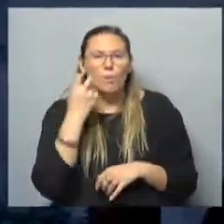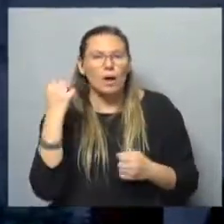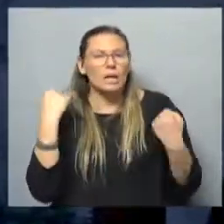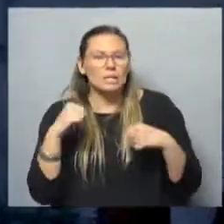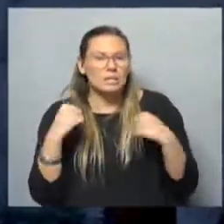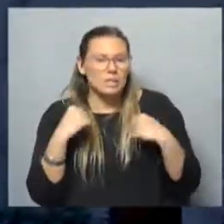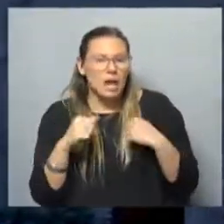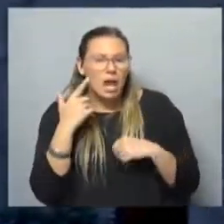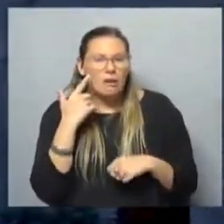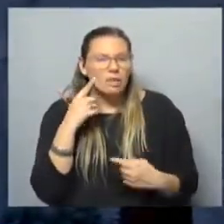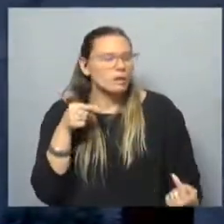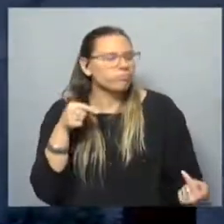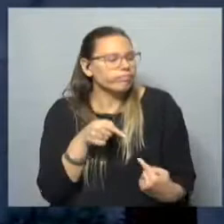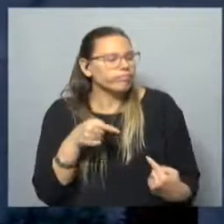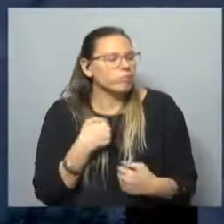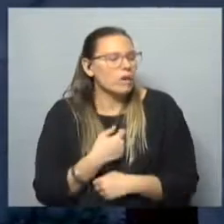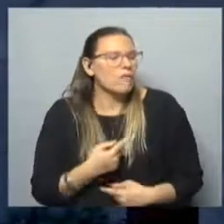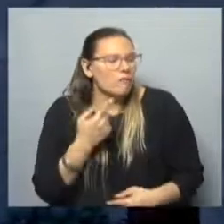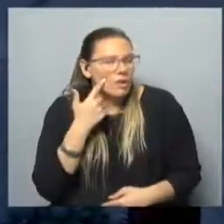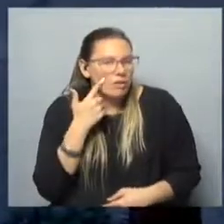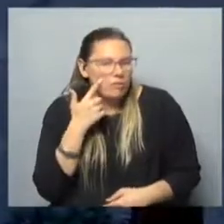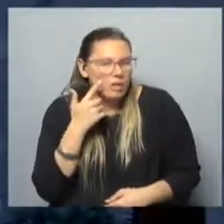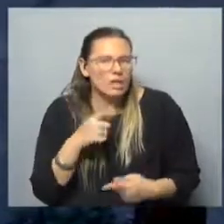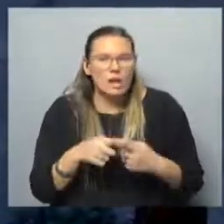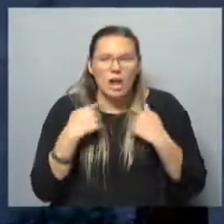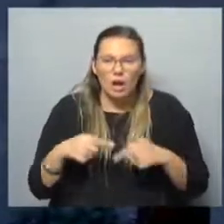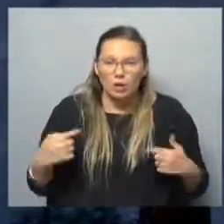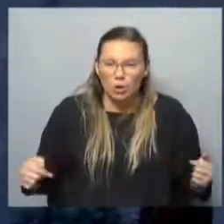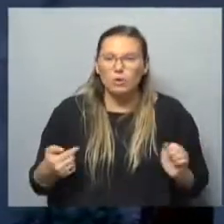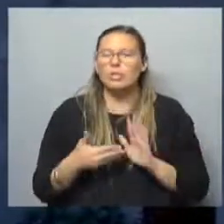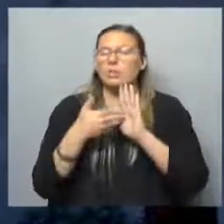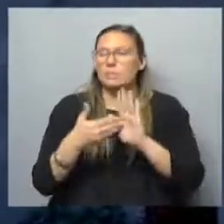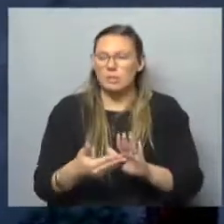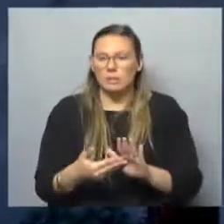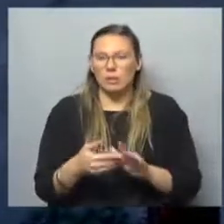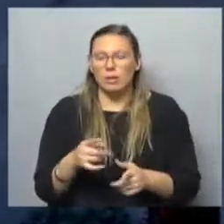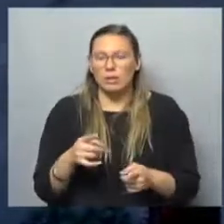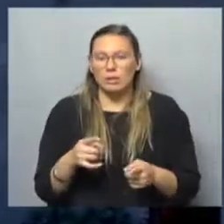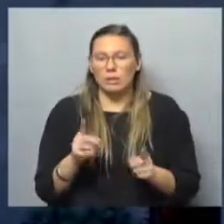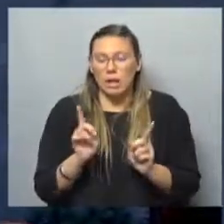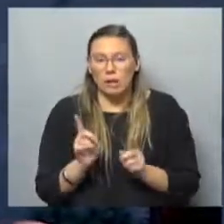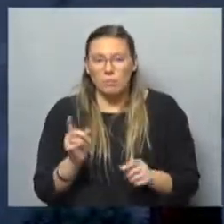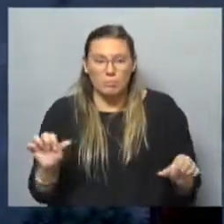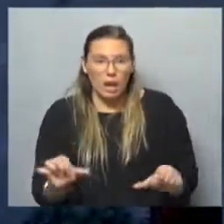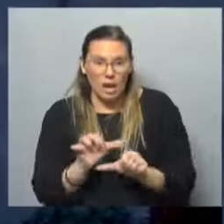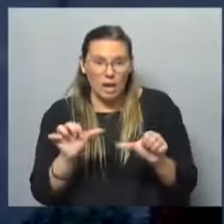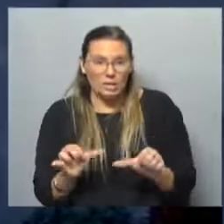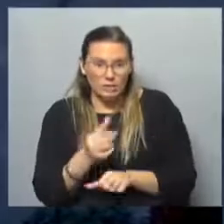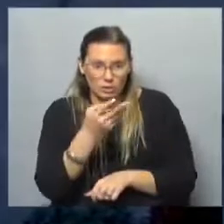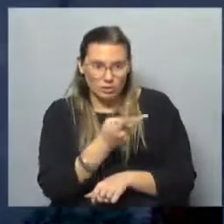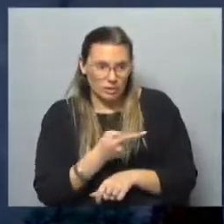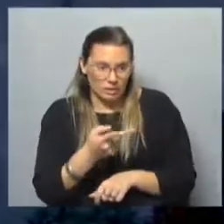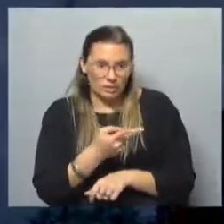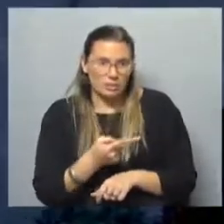a ver qué contradicciones se iban dando, ¿no? En los objetos que se iban presentando y bueno, y en las propias acciones físicas que ellas